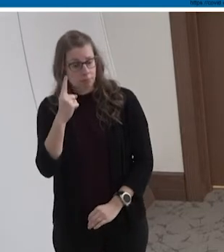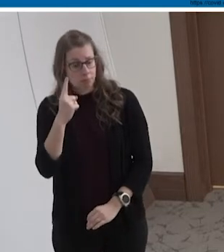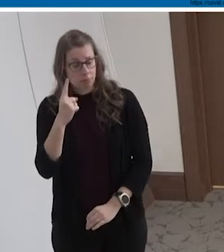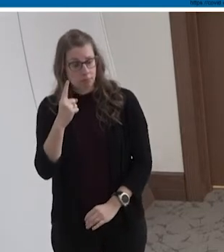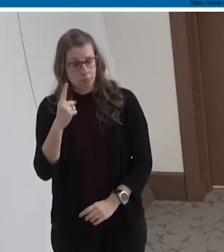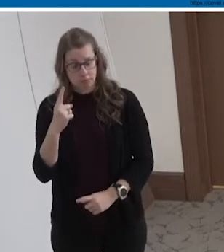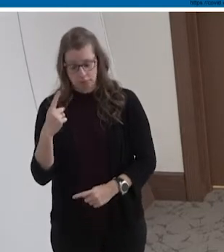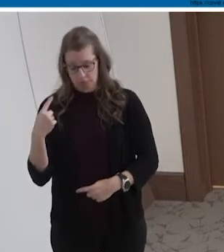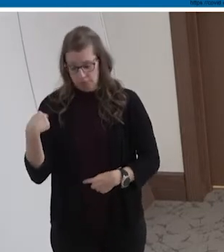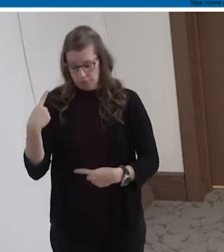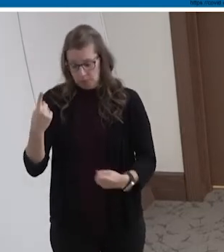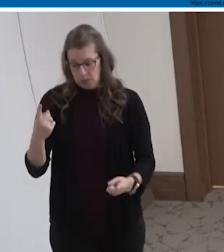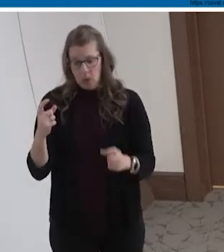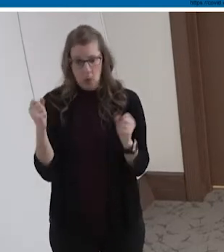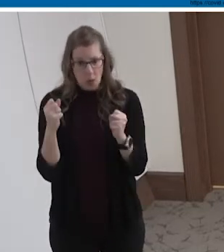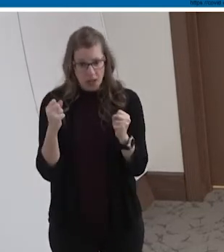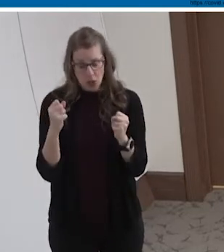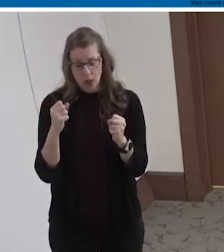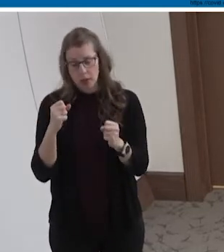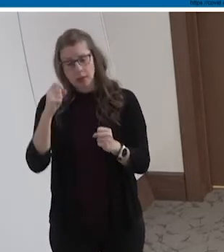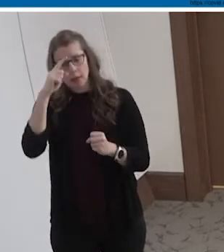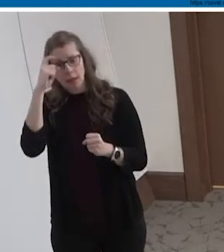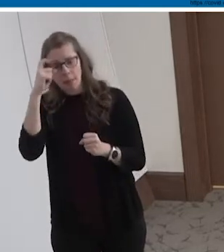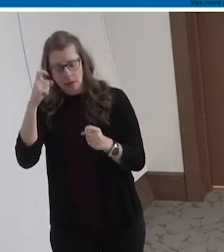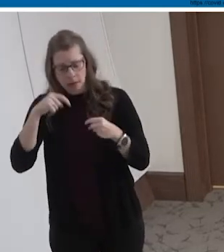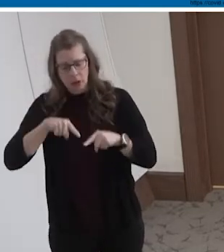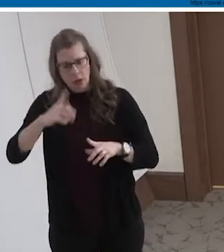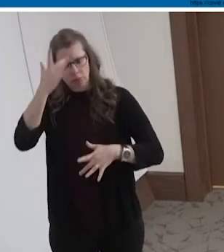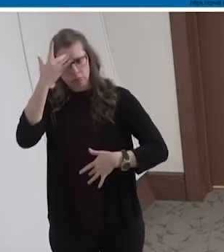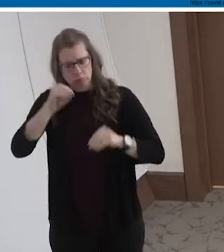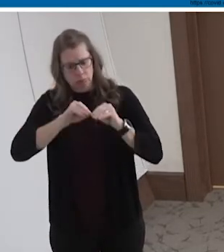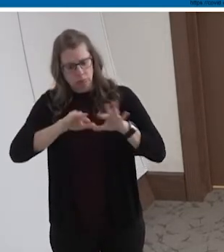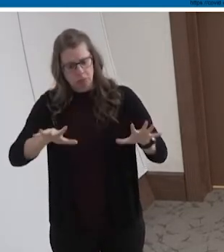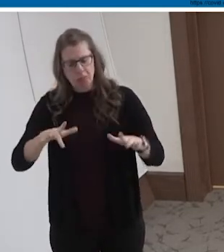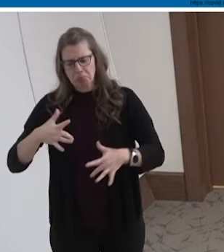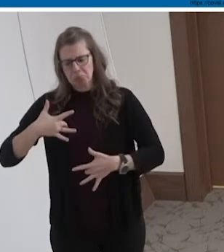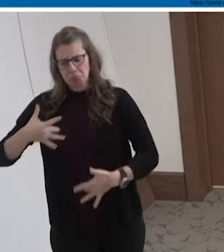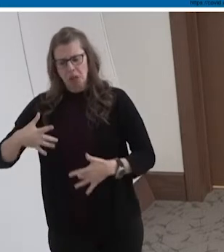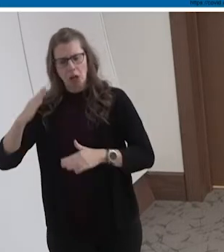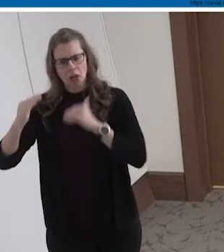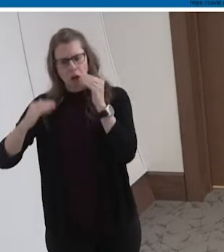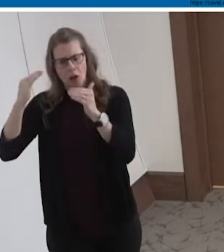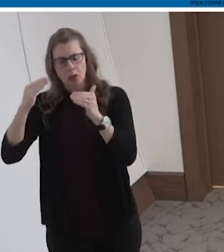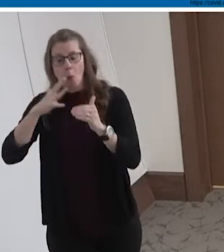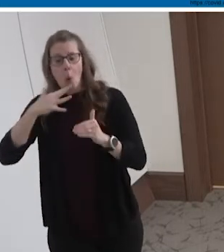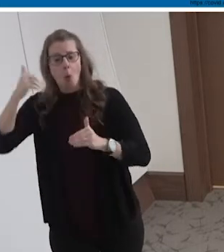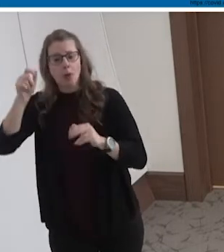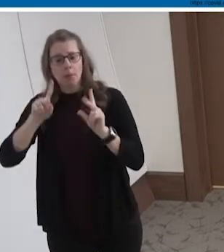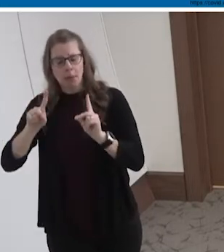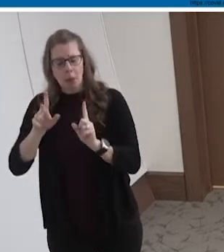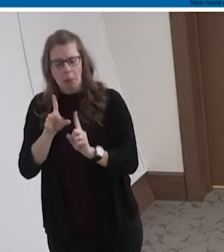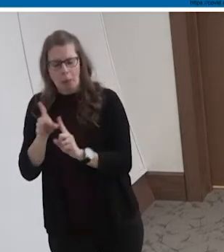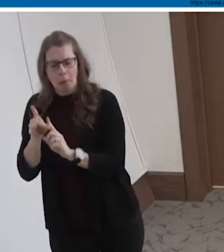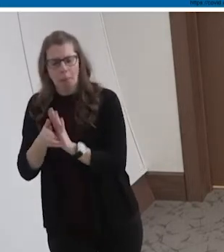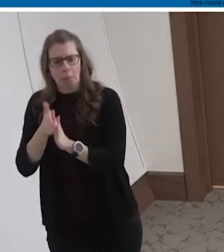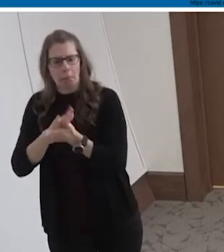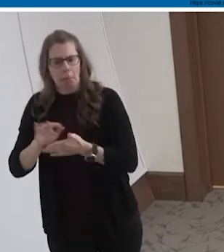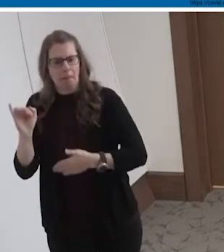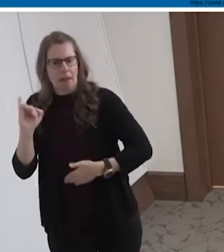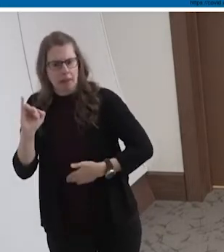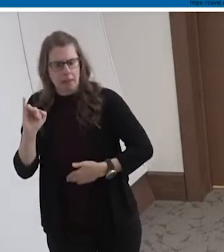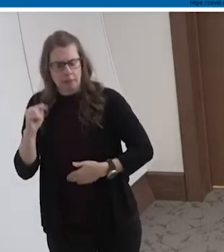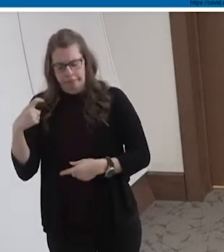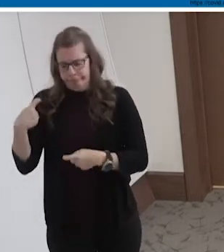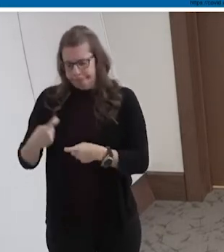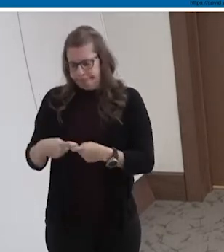last winter and summer in the pandemic, it was mostly adults and older people getting infected. Durante el